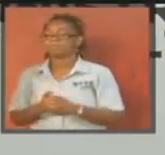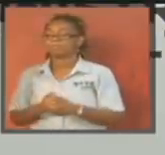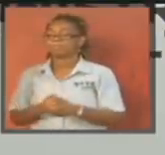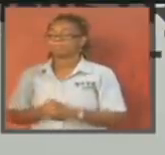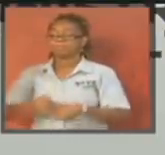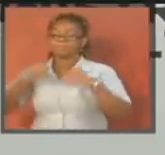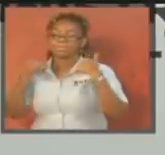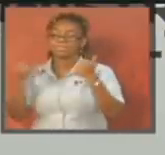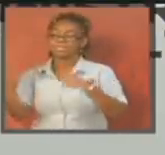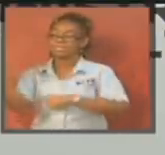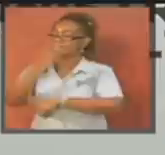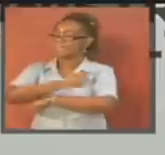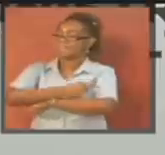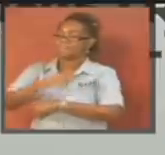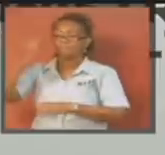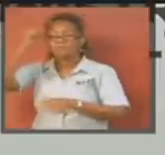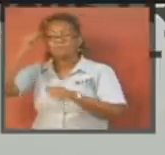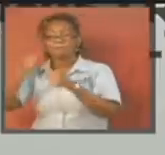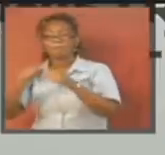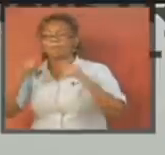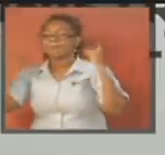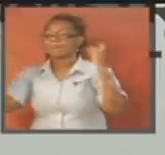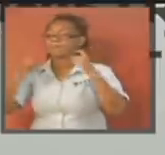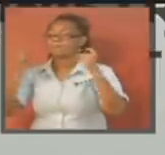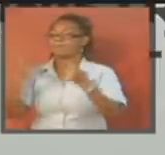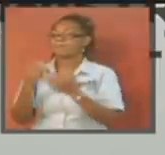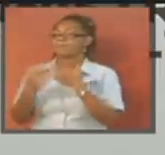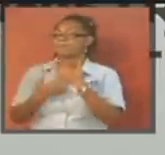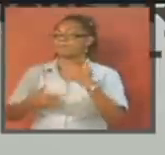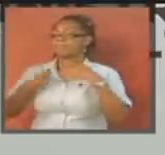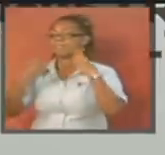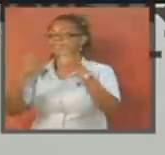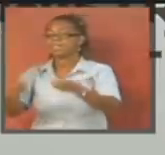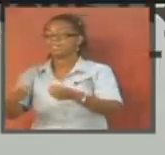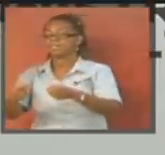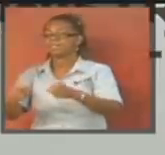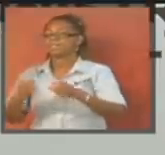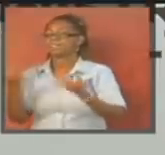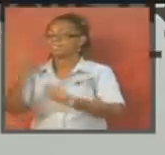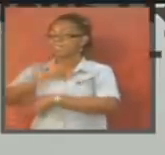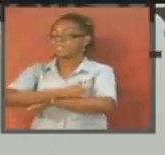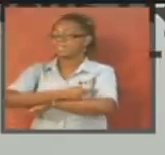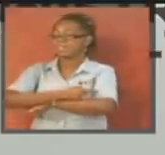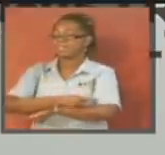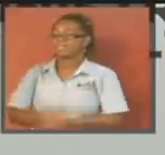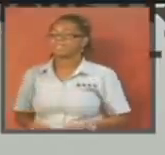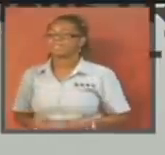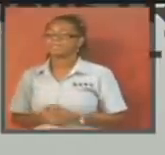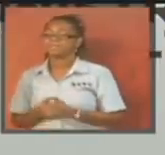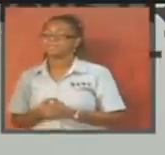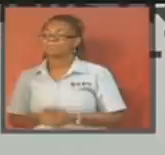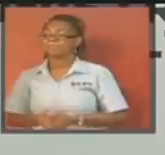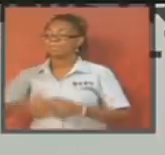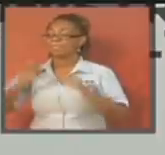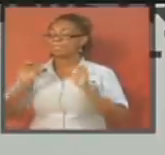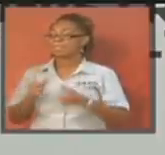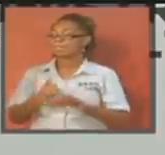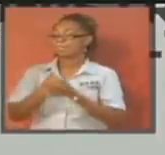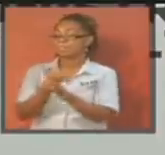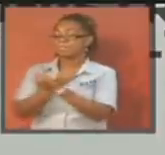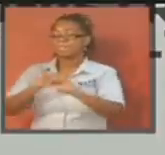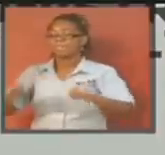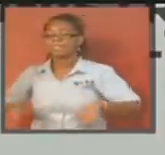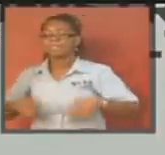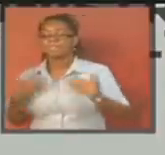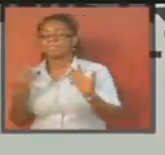day, everyone, and remember, become a blood donor today. Donating keeps you healthy and it can save a life, which